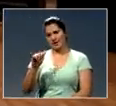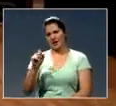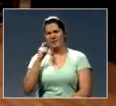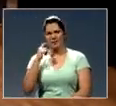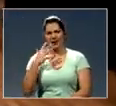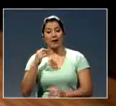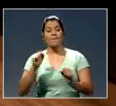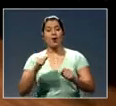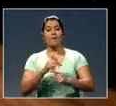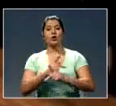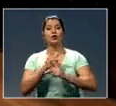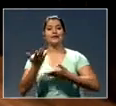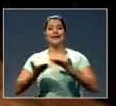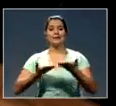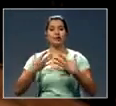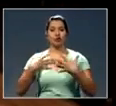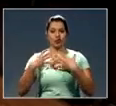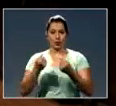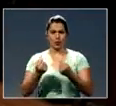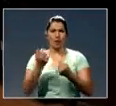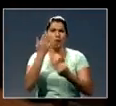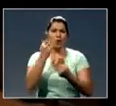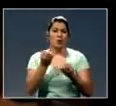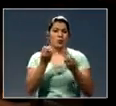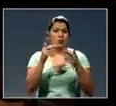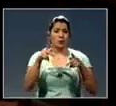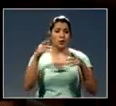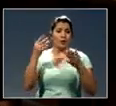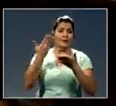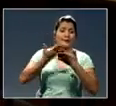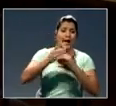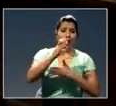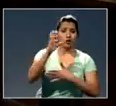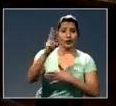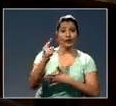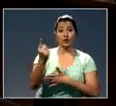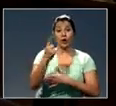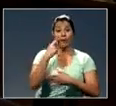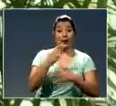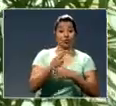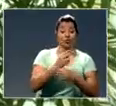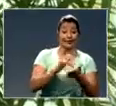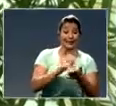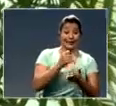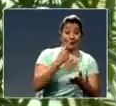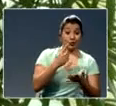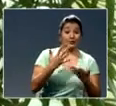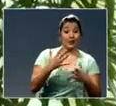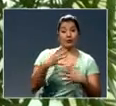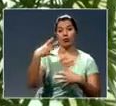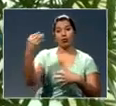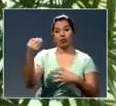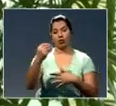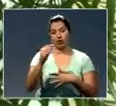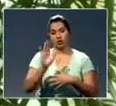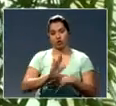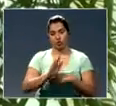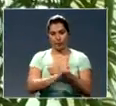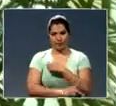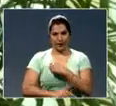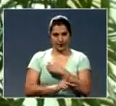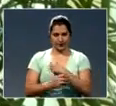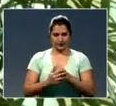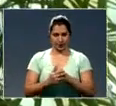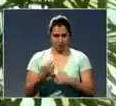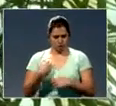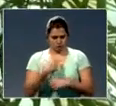servicios de salud de personas que ingresan al país solamente para usarlos y luego se marchan. Lo que estamos nosotros también en esta moción es